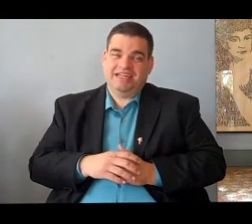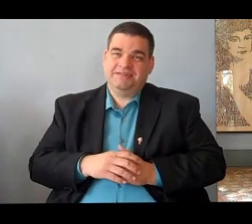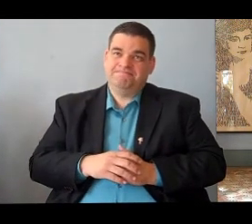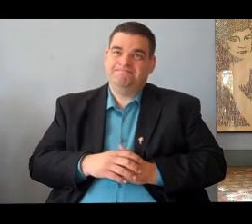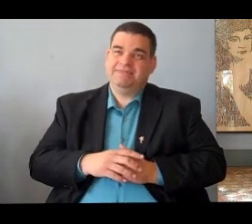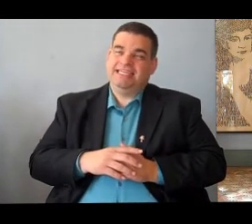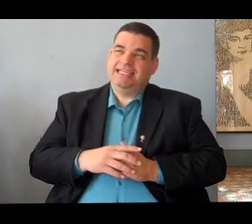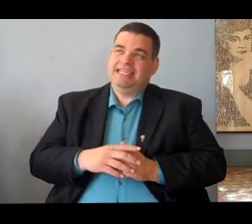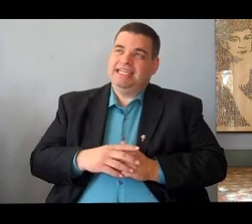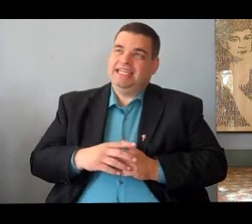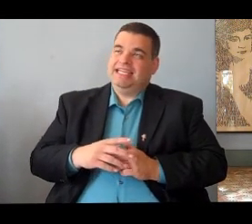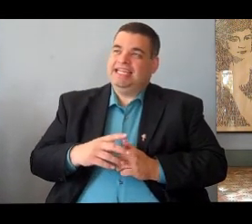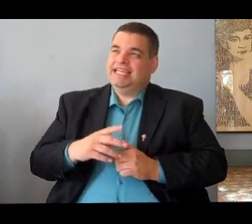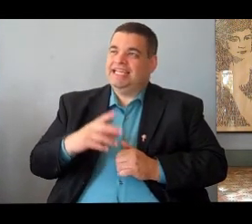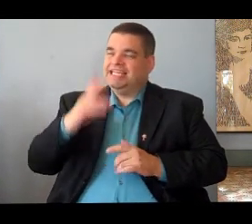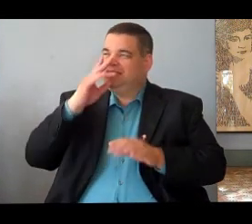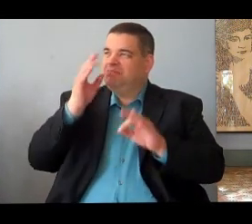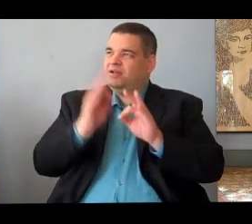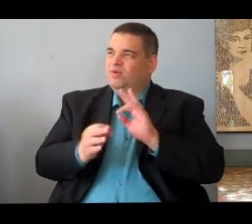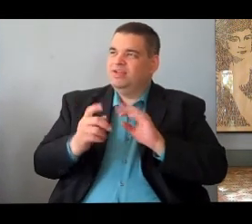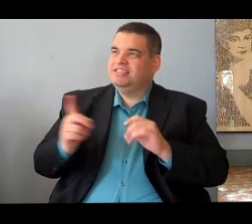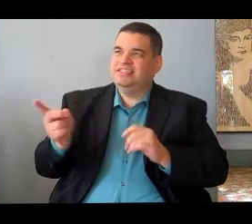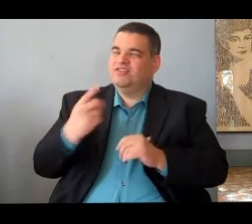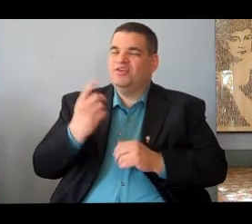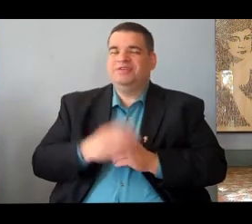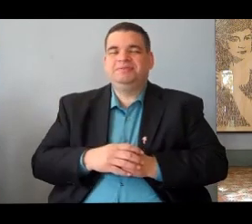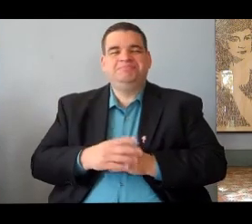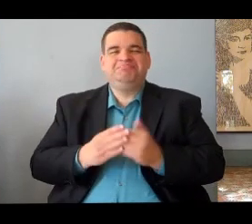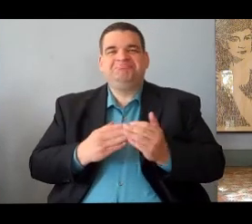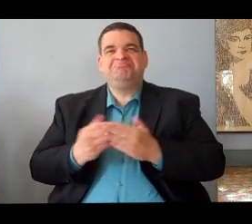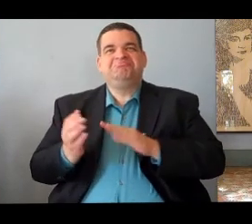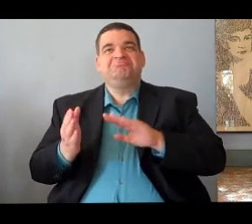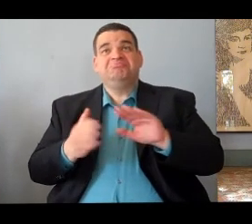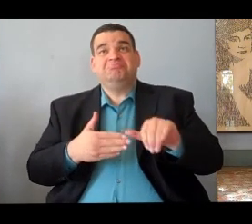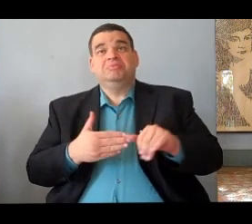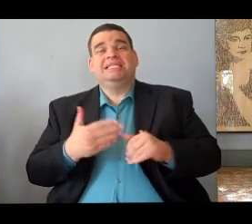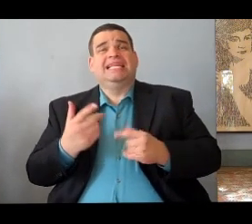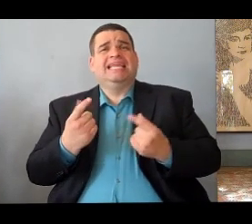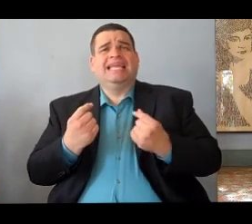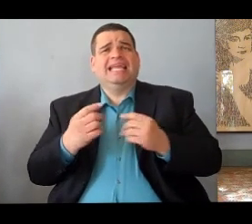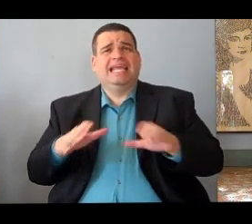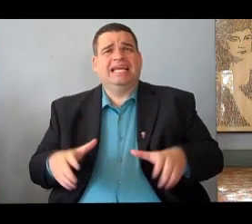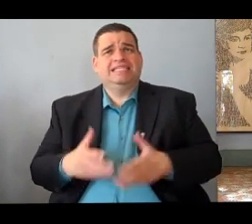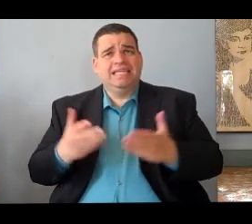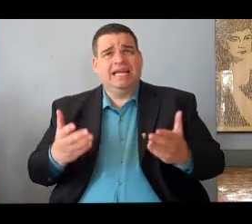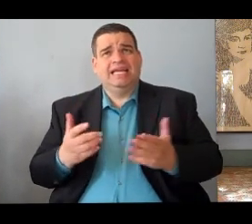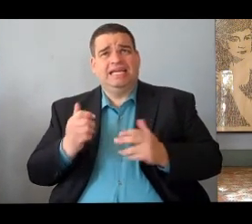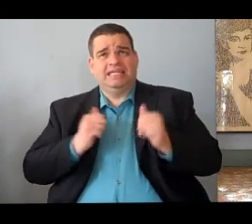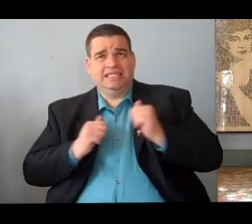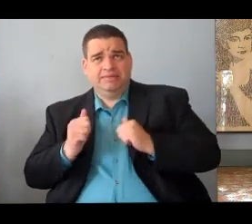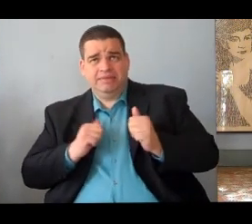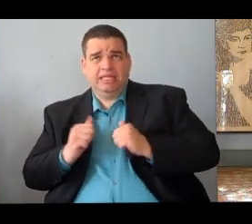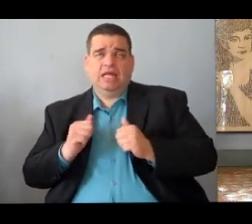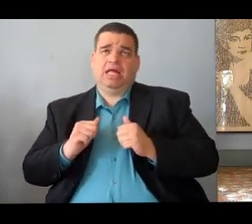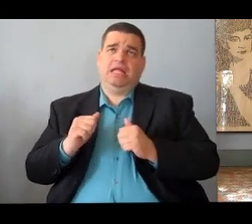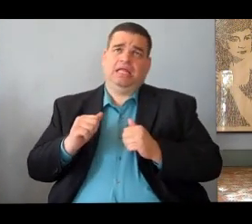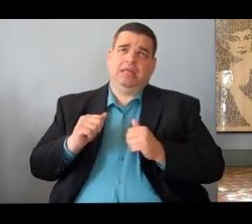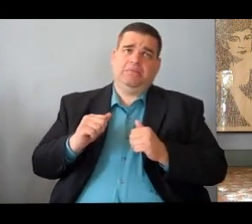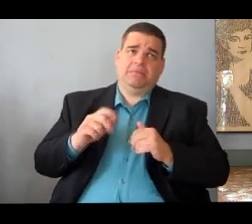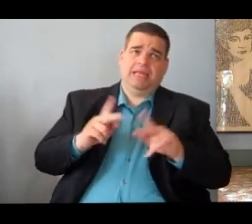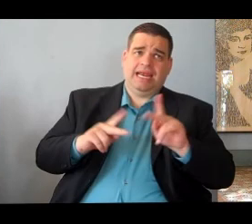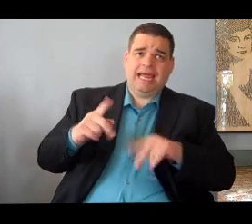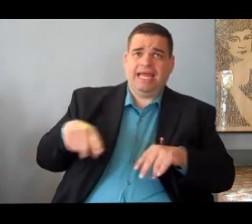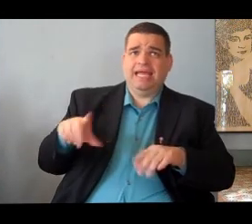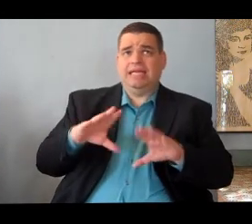vergüenza. Amigo, mira, y Frances, ¿qué hacen acá? O sea, aparte, ¿hacen actividades para el público, clases? Sí, sí,